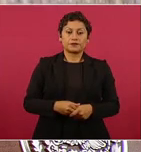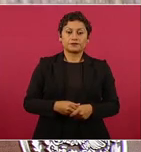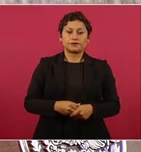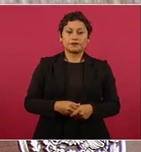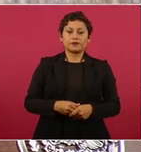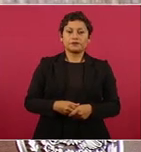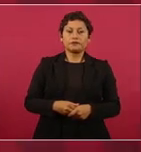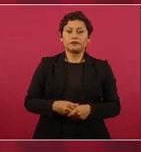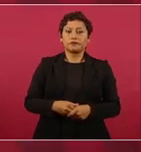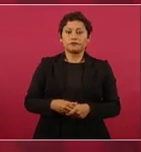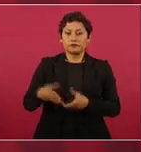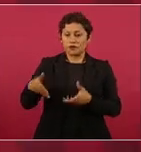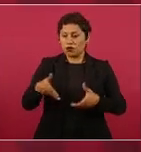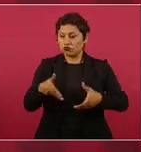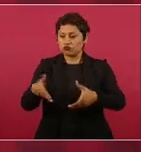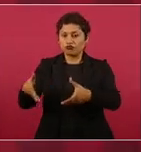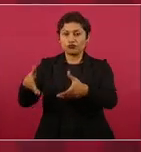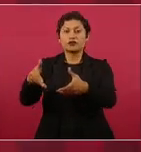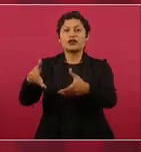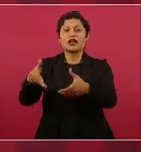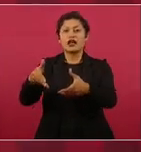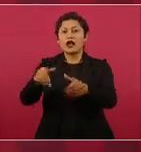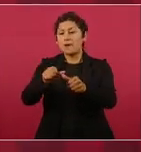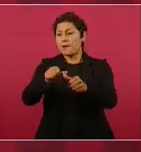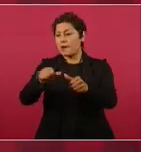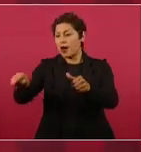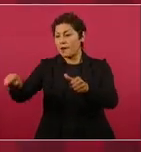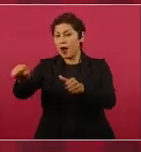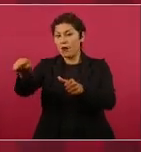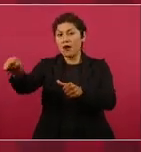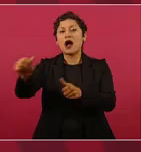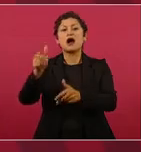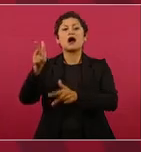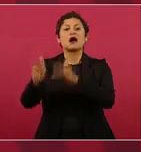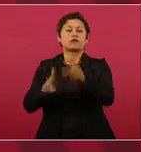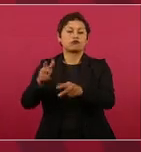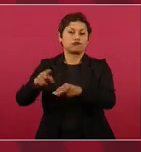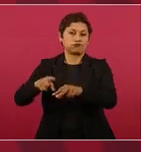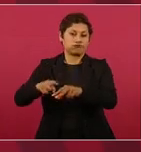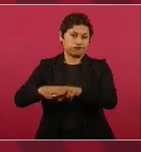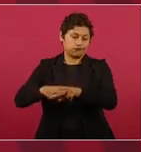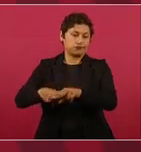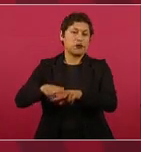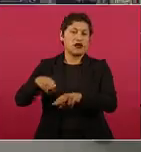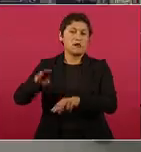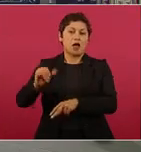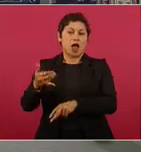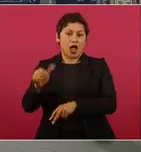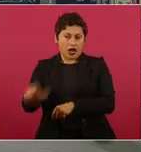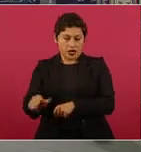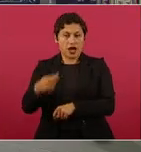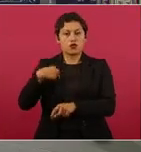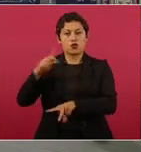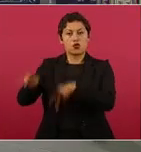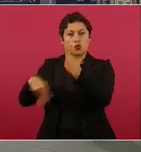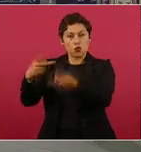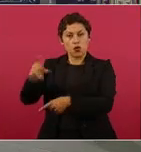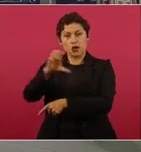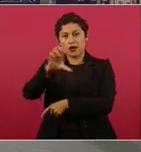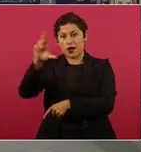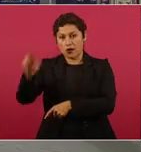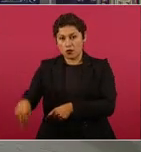toda la ruta del Tren Maya y voy a estar en Cancún y voy a estar en